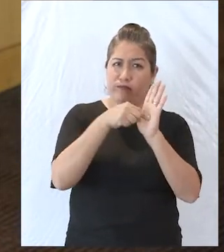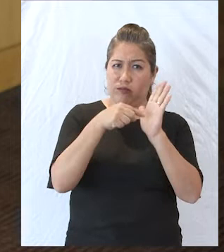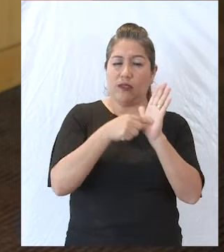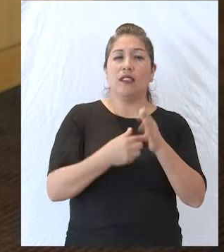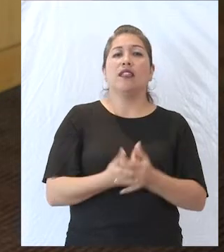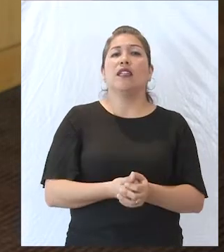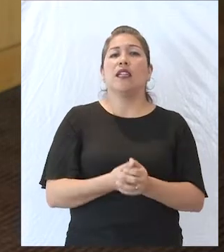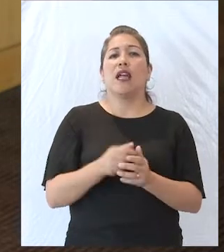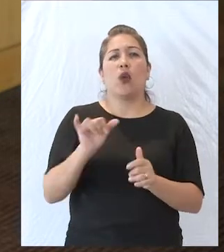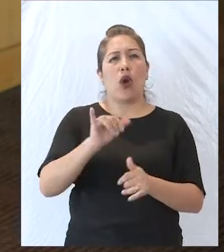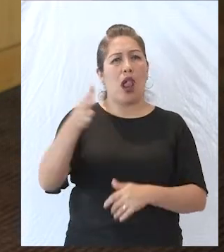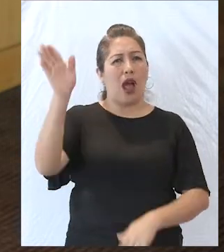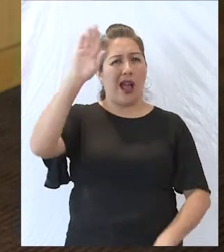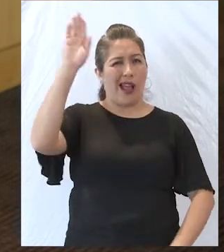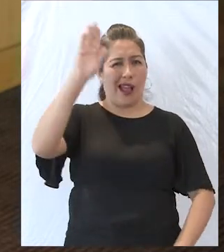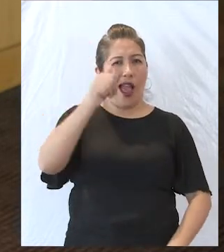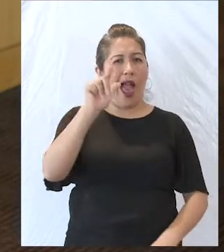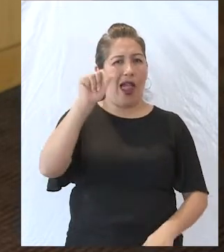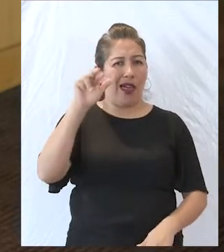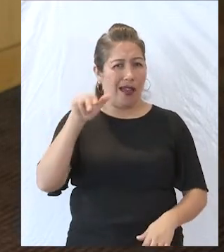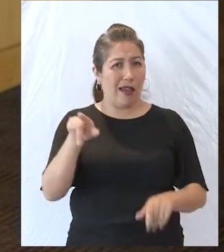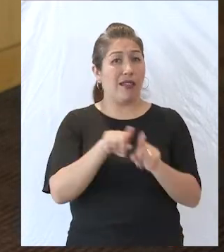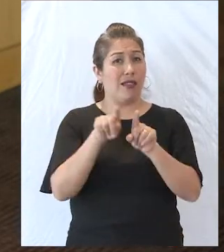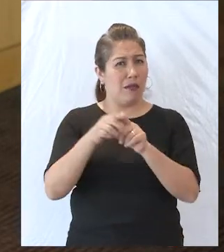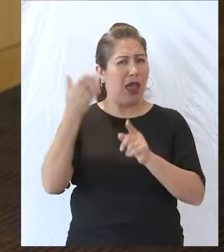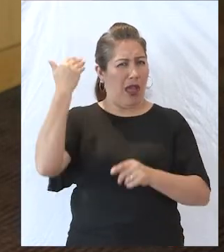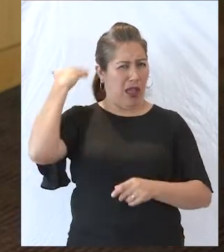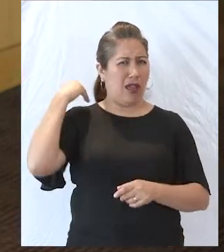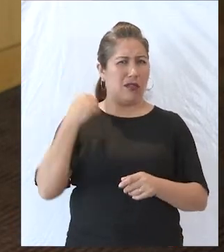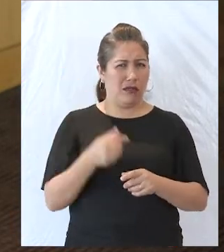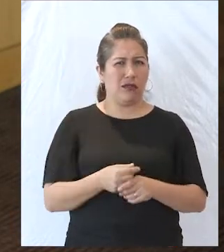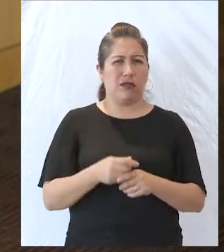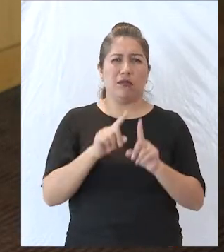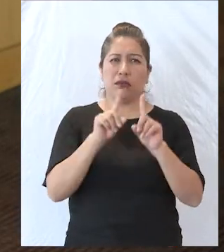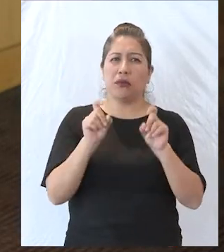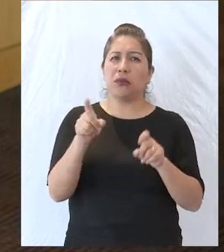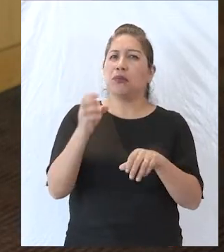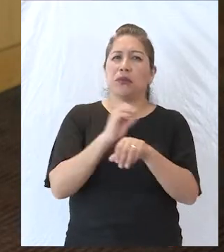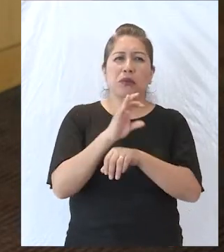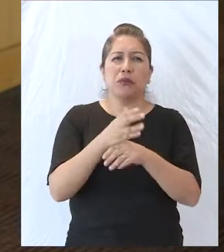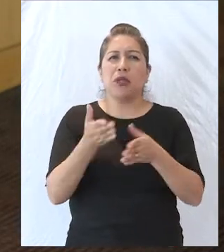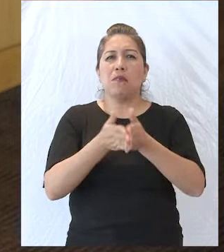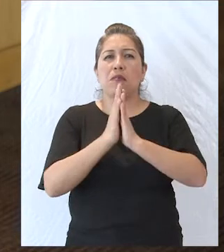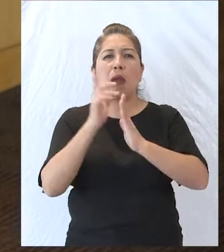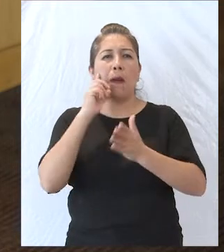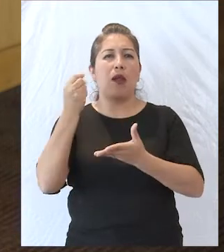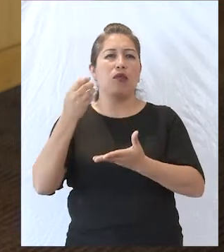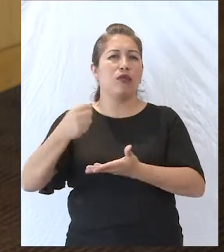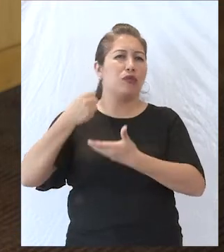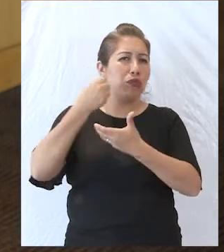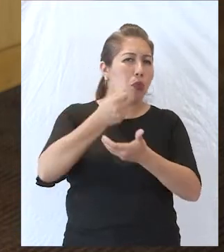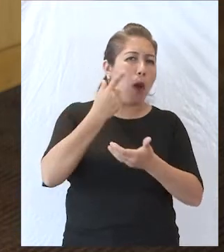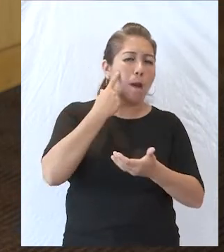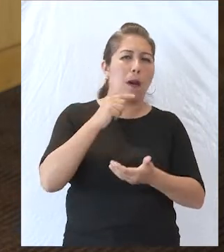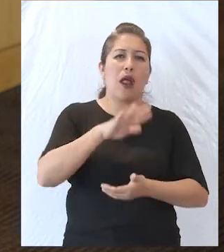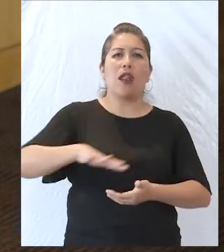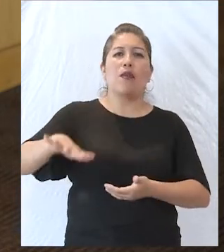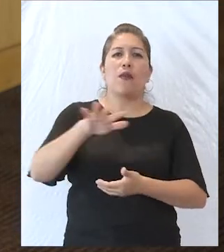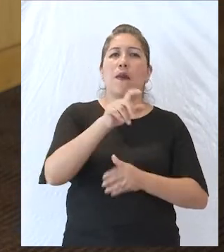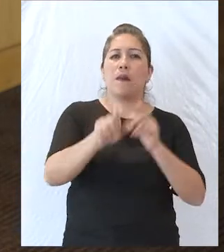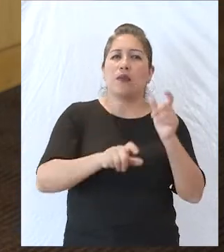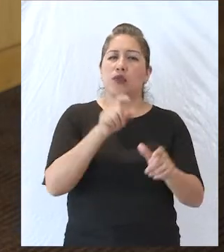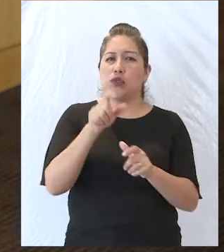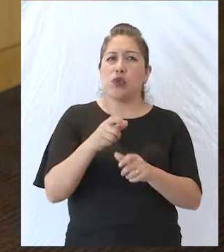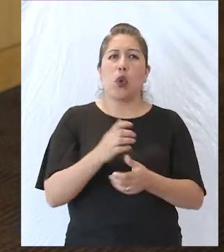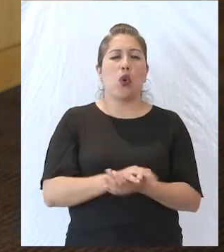la parte laboral. Por ejemplo, ustedes mencionan o recomiendan adicionar el 1% de la cuota laboral para los familiares